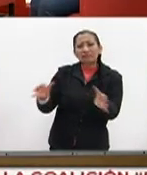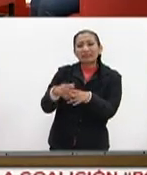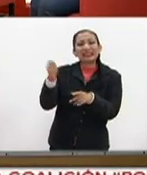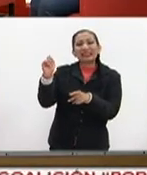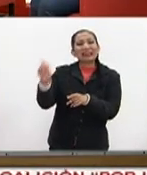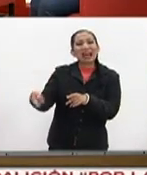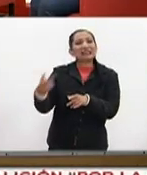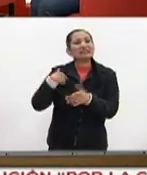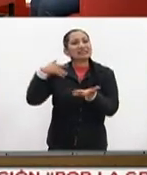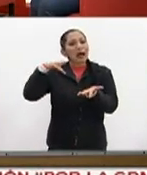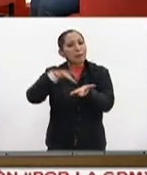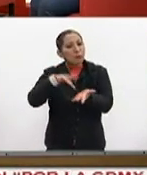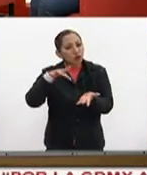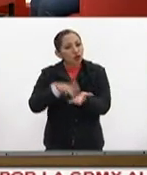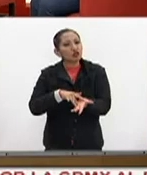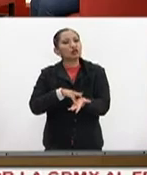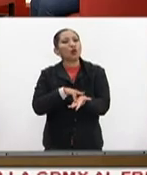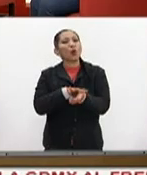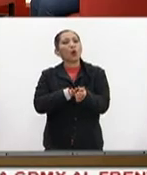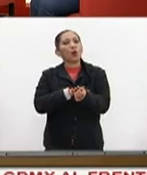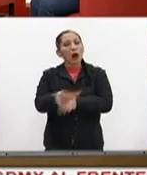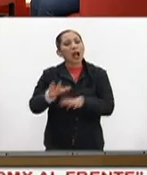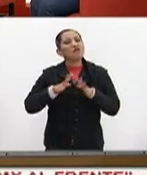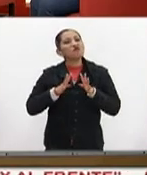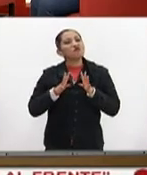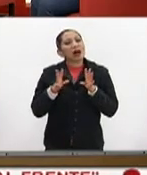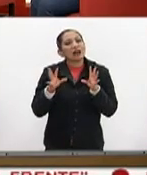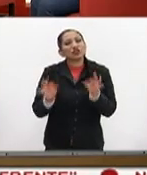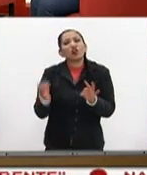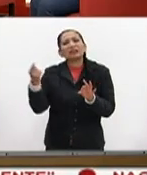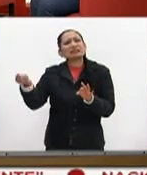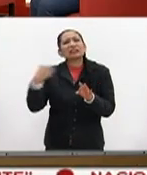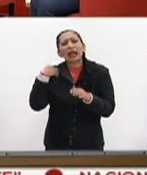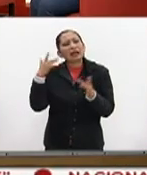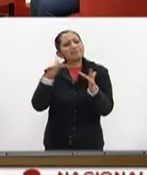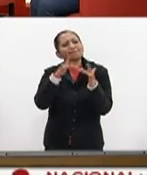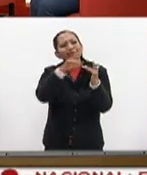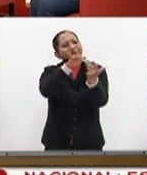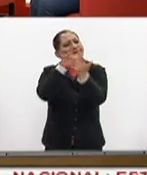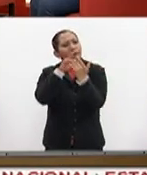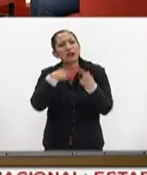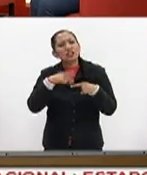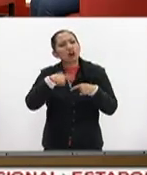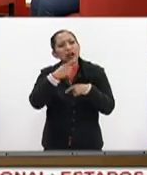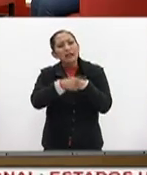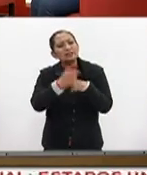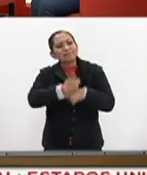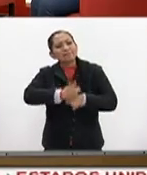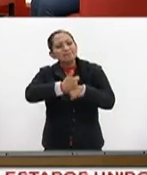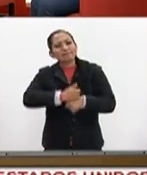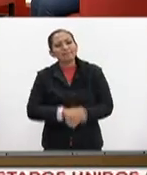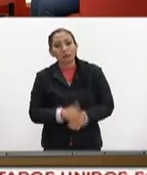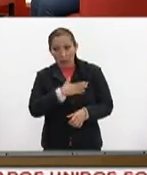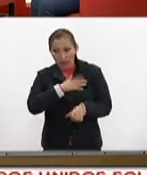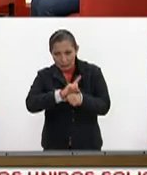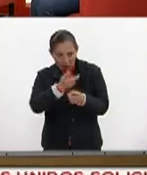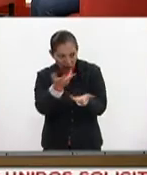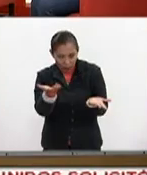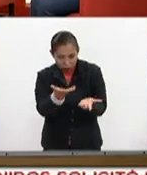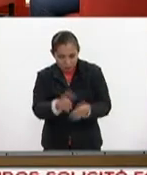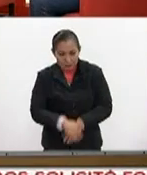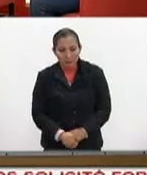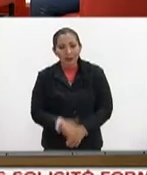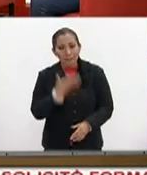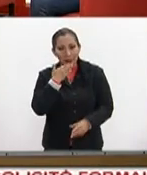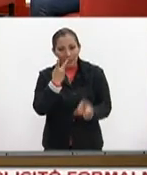qué consiste este apoyo, en qué consiste tu fundación y cómo se han contactado con las personas afectadas. Okay. Buenos días a los dos. Buenos